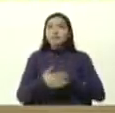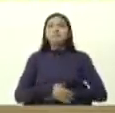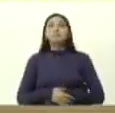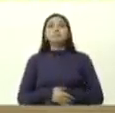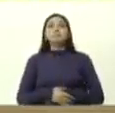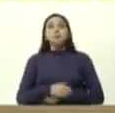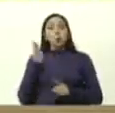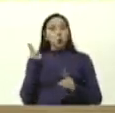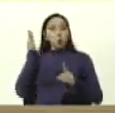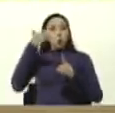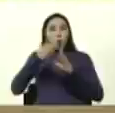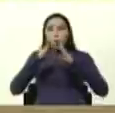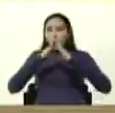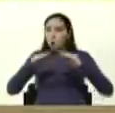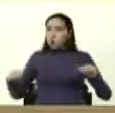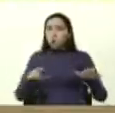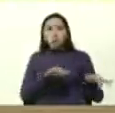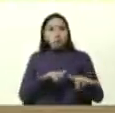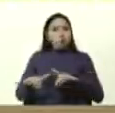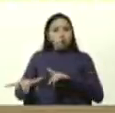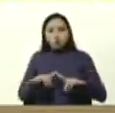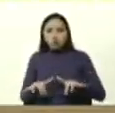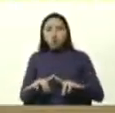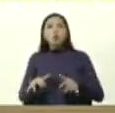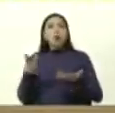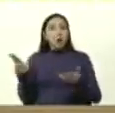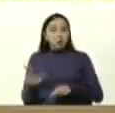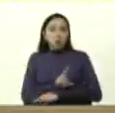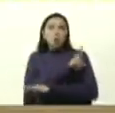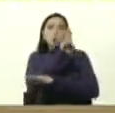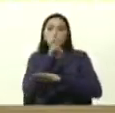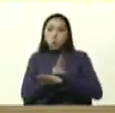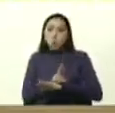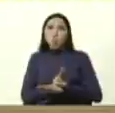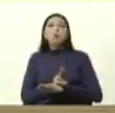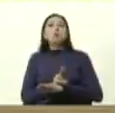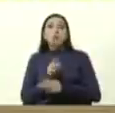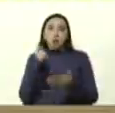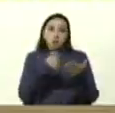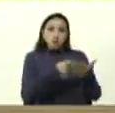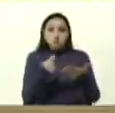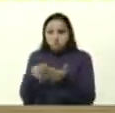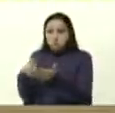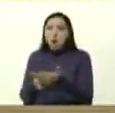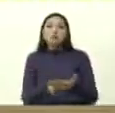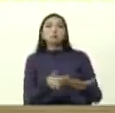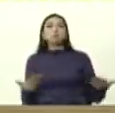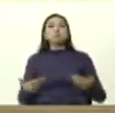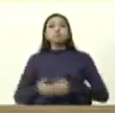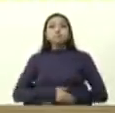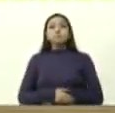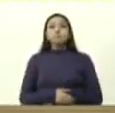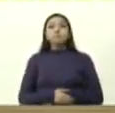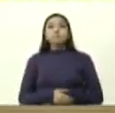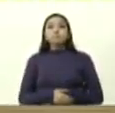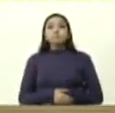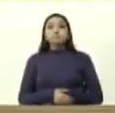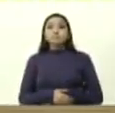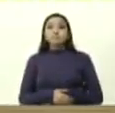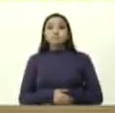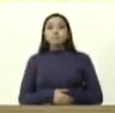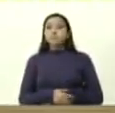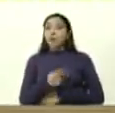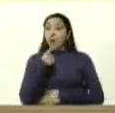los medios electrónicos para la utilización de nuestra moneda. Obviamente, hay